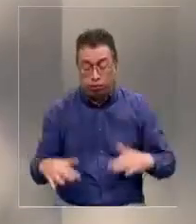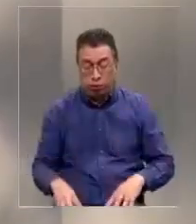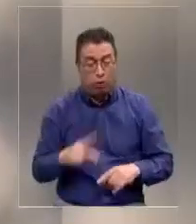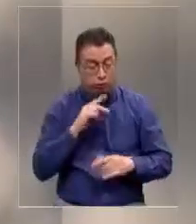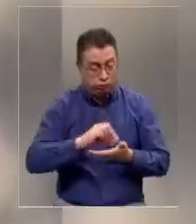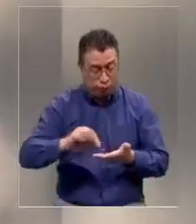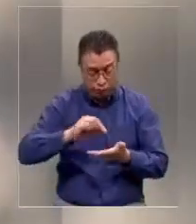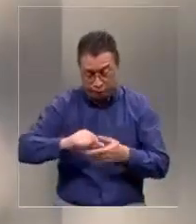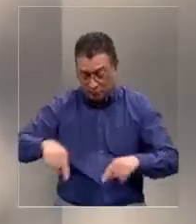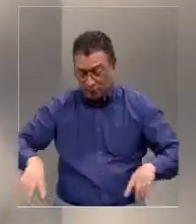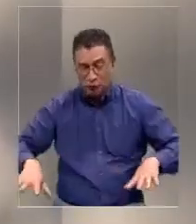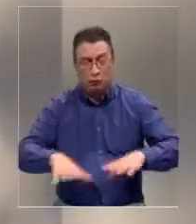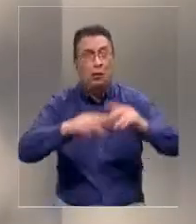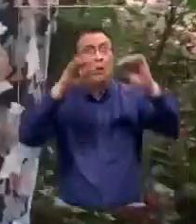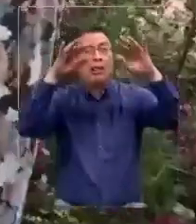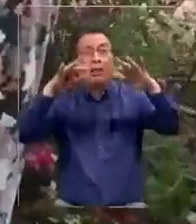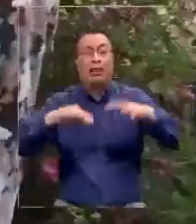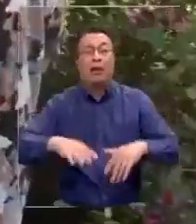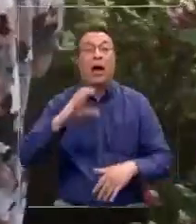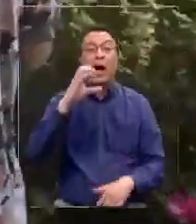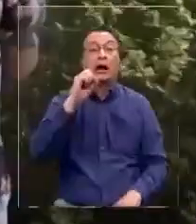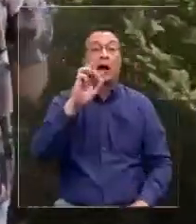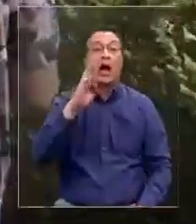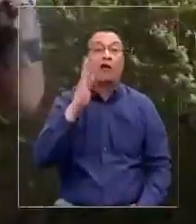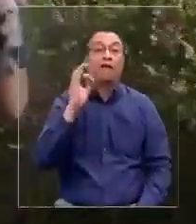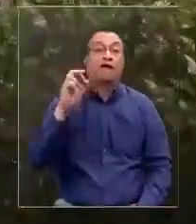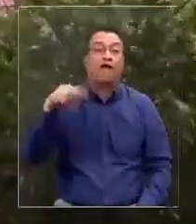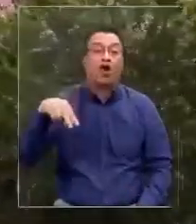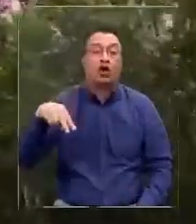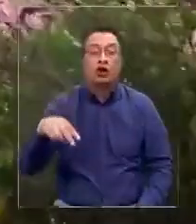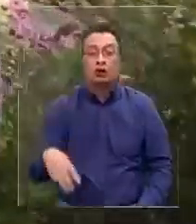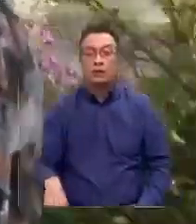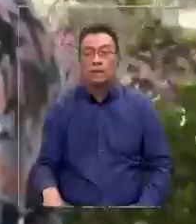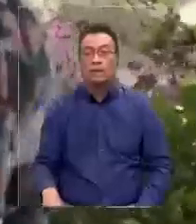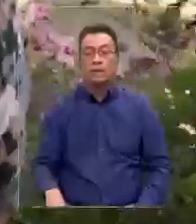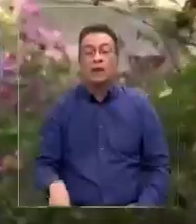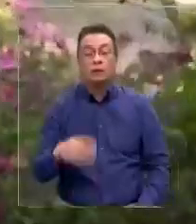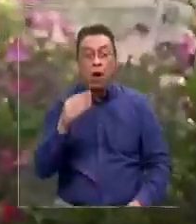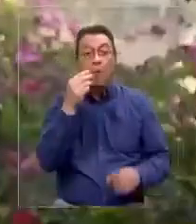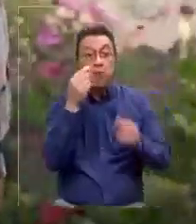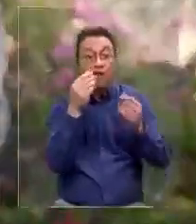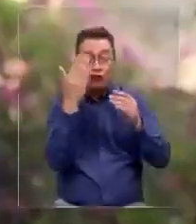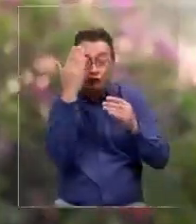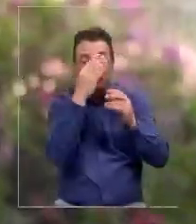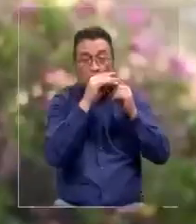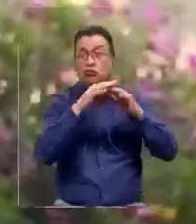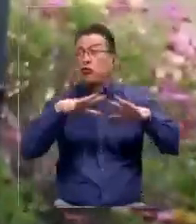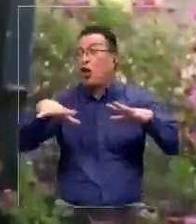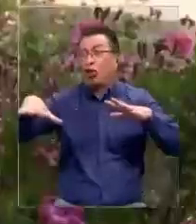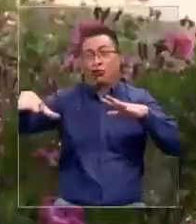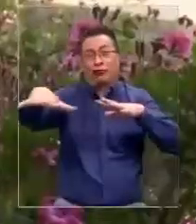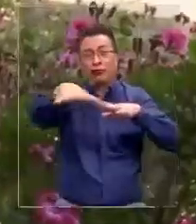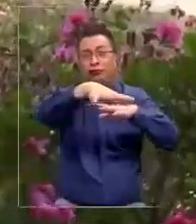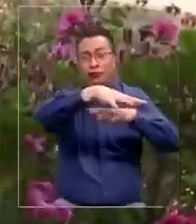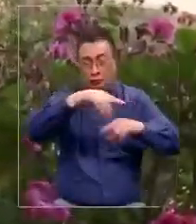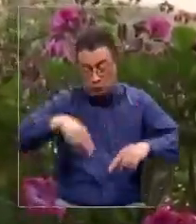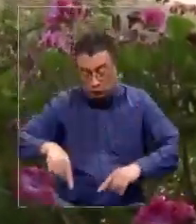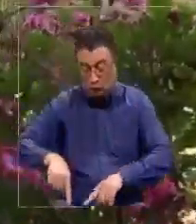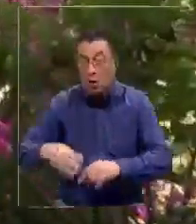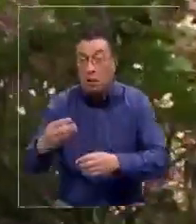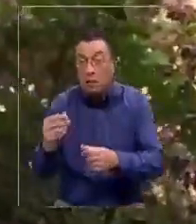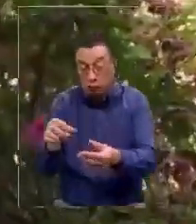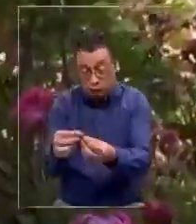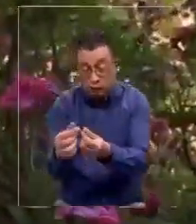carbón, el piso lleno de carbón. El hollín, el polvillo del carbón está en todas partes, está en la superficie, están las